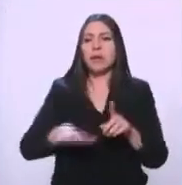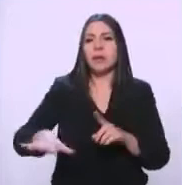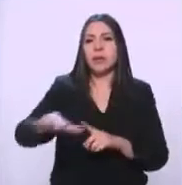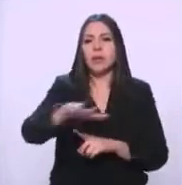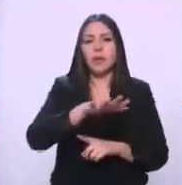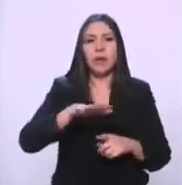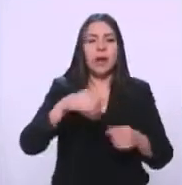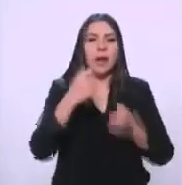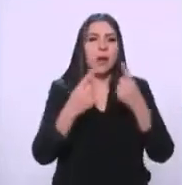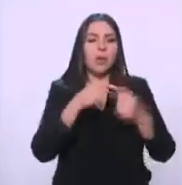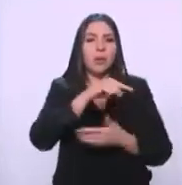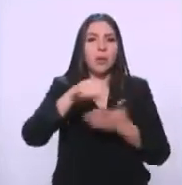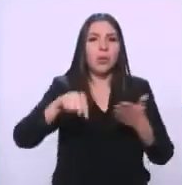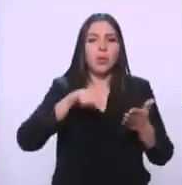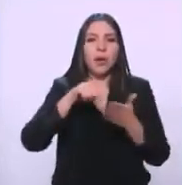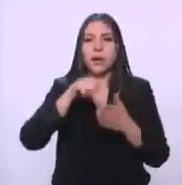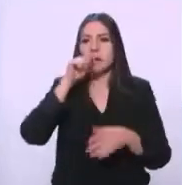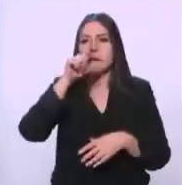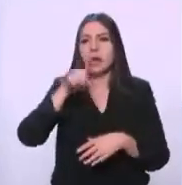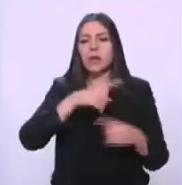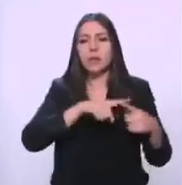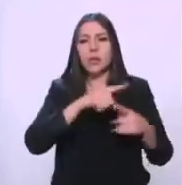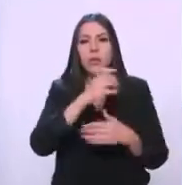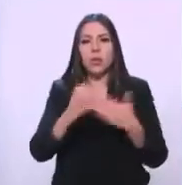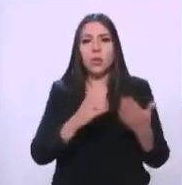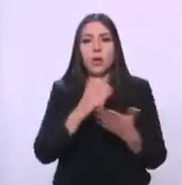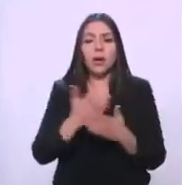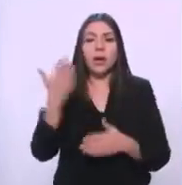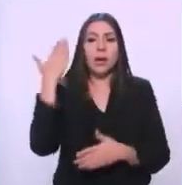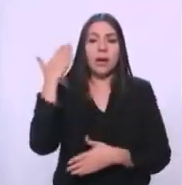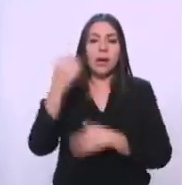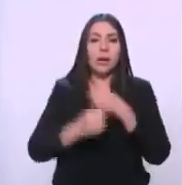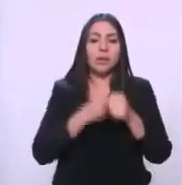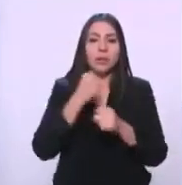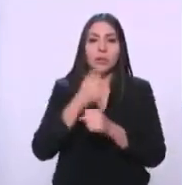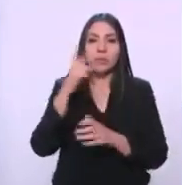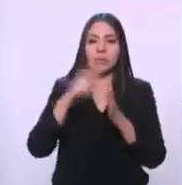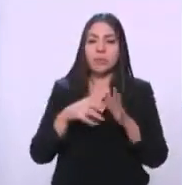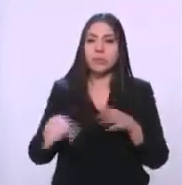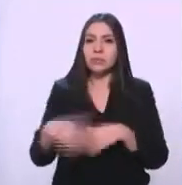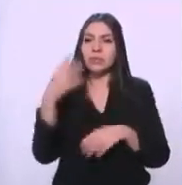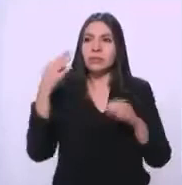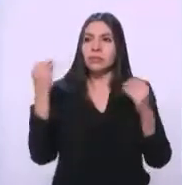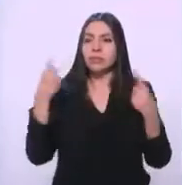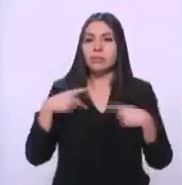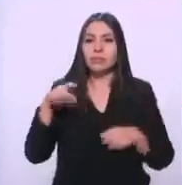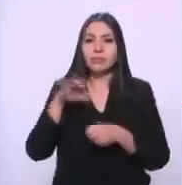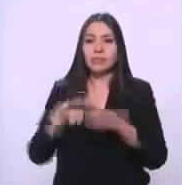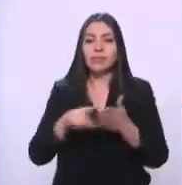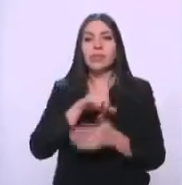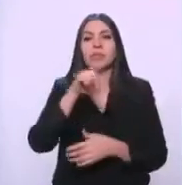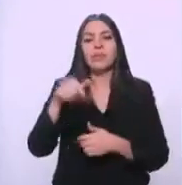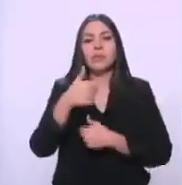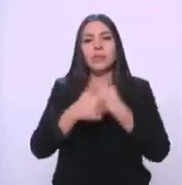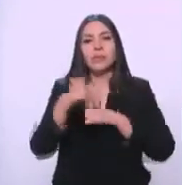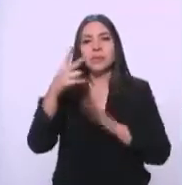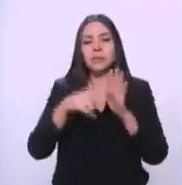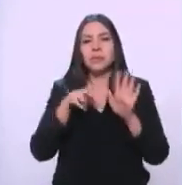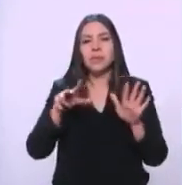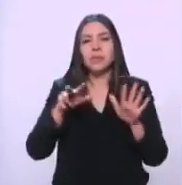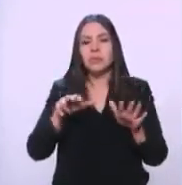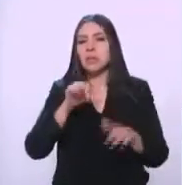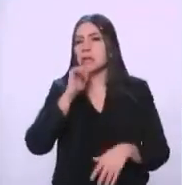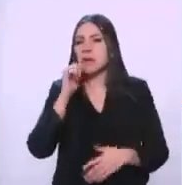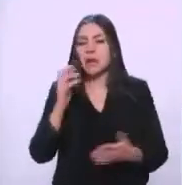en ciertas colonias, y te digo, arrasaron en 2014, vuelven a contender en 2018, no ganan, pero ahorita están con